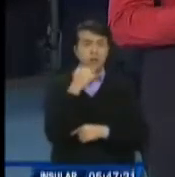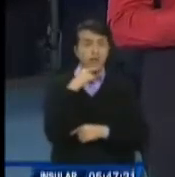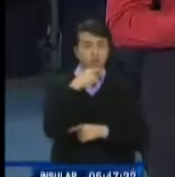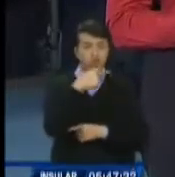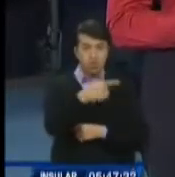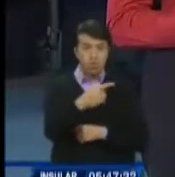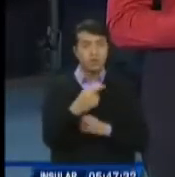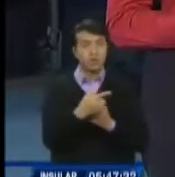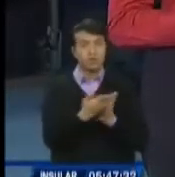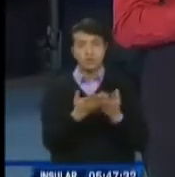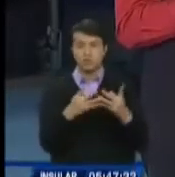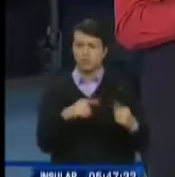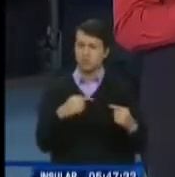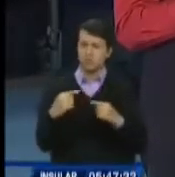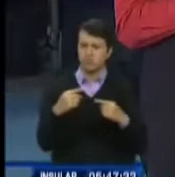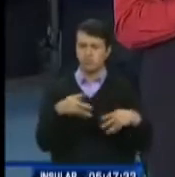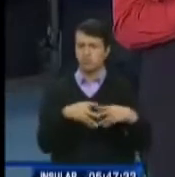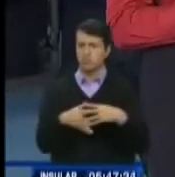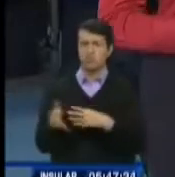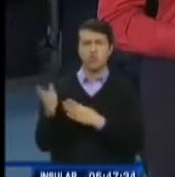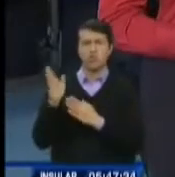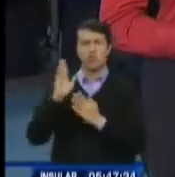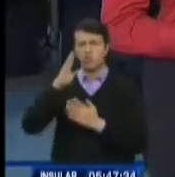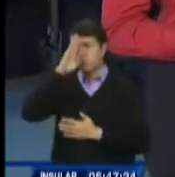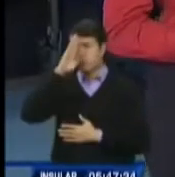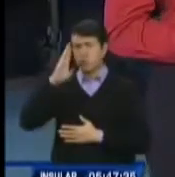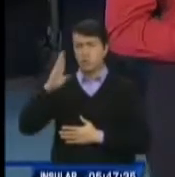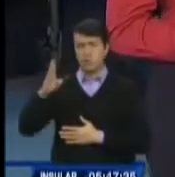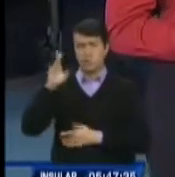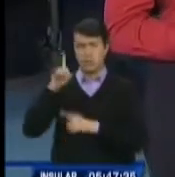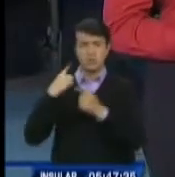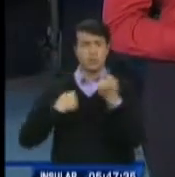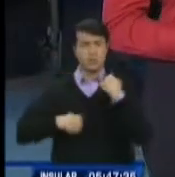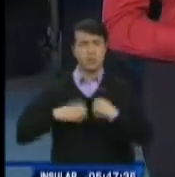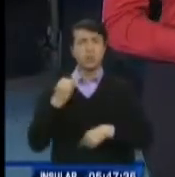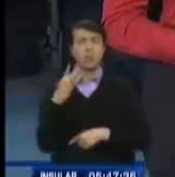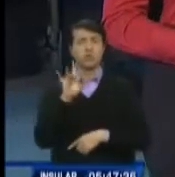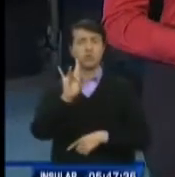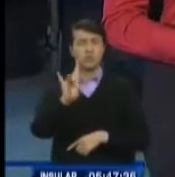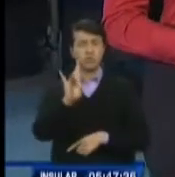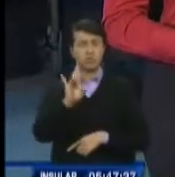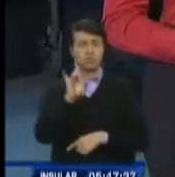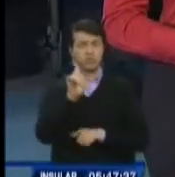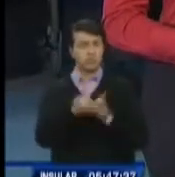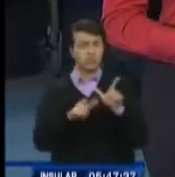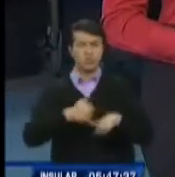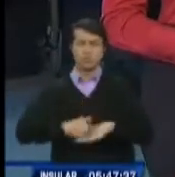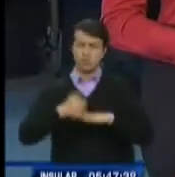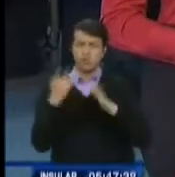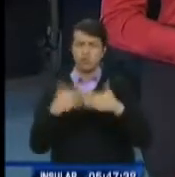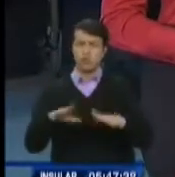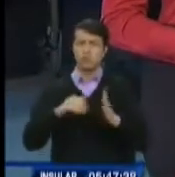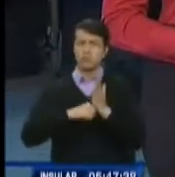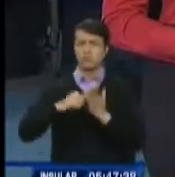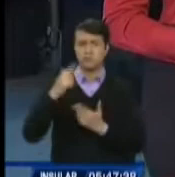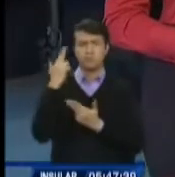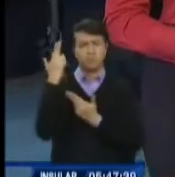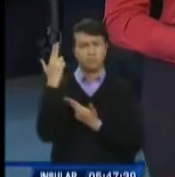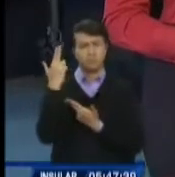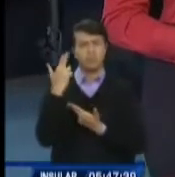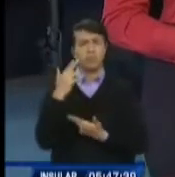y Ashuar con la policía. Dieron como resultado 8 uniformados heridos. Esto generó la respuesta de las autoridades, entre ellos el ministro de